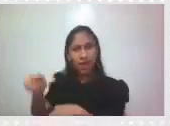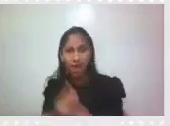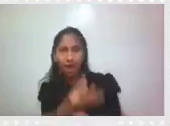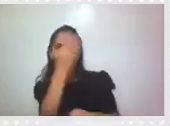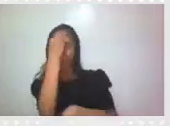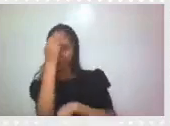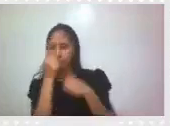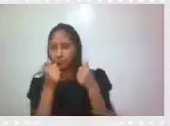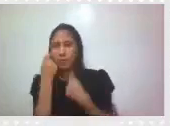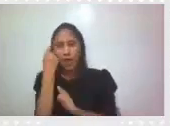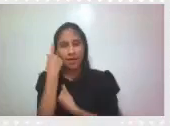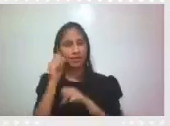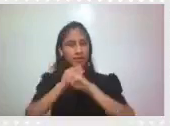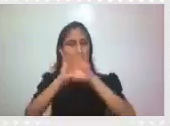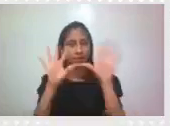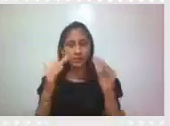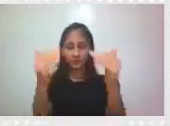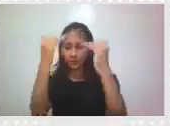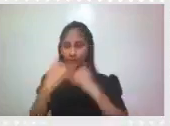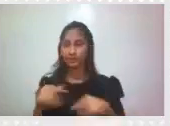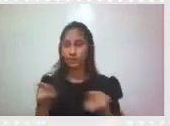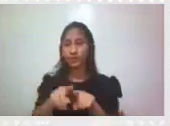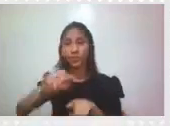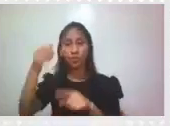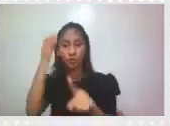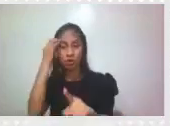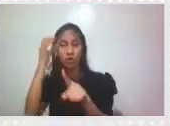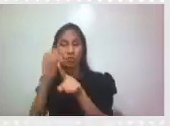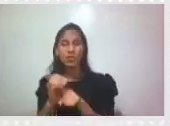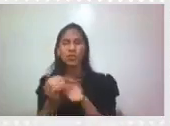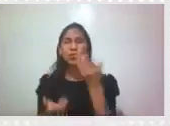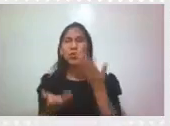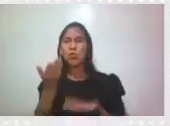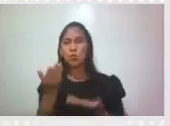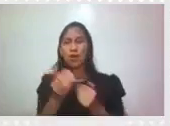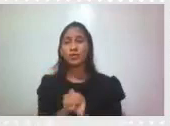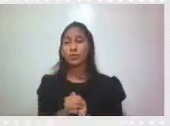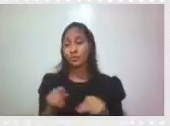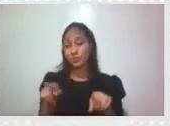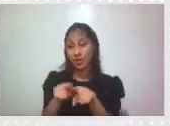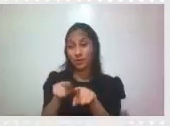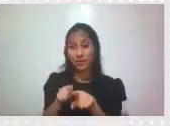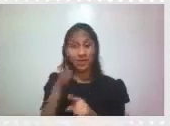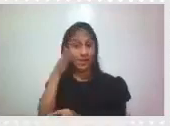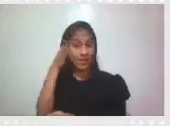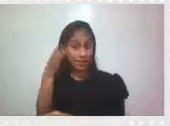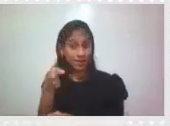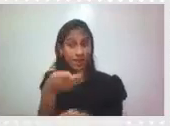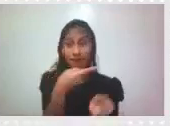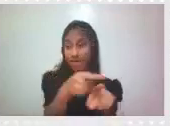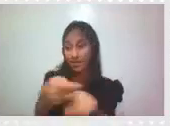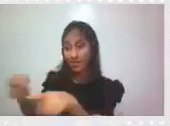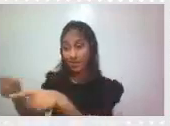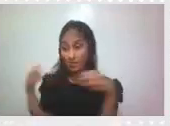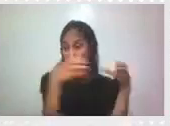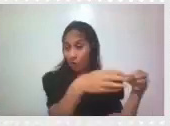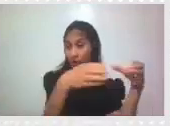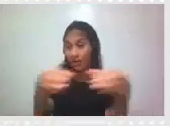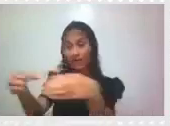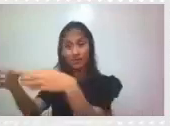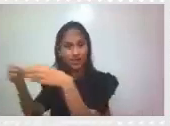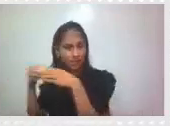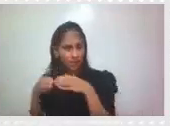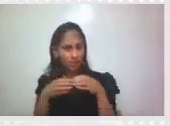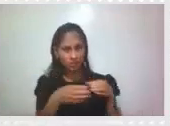Otro objetivo específico es orientar y asistir técnicamente a las organizaciones en todo lo que